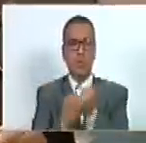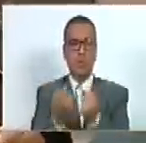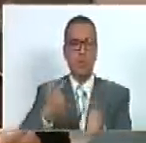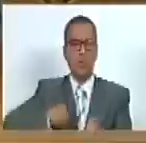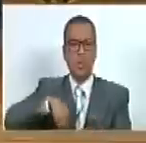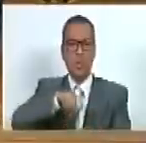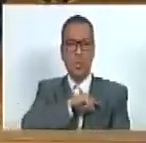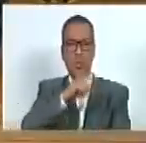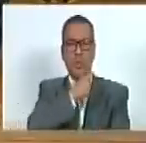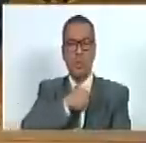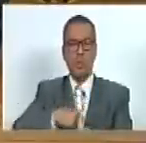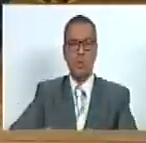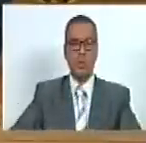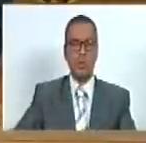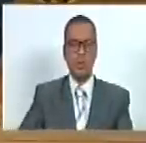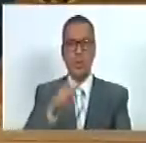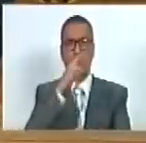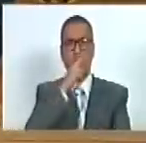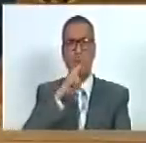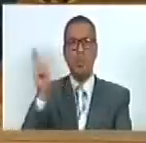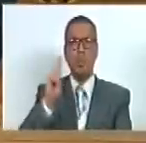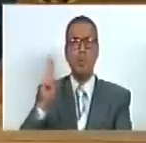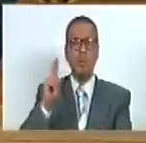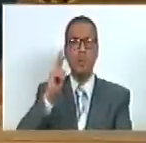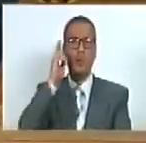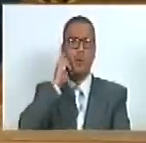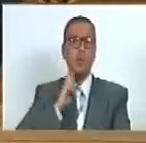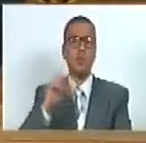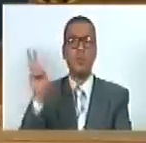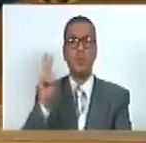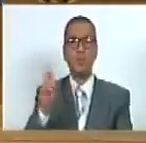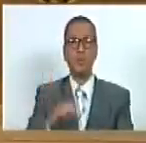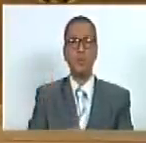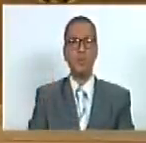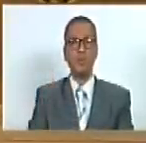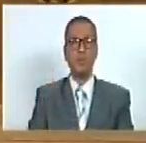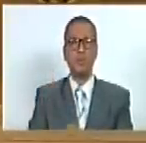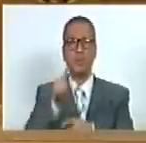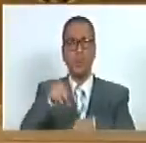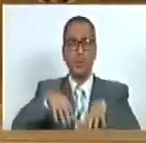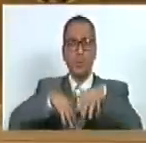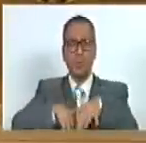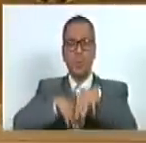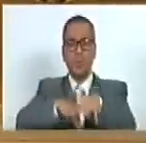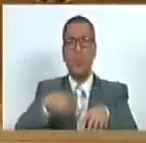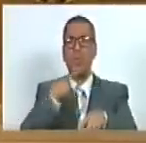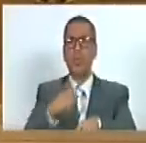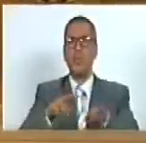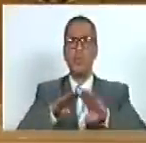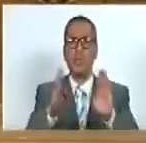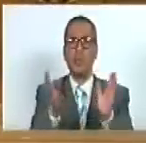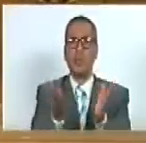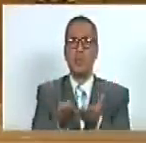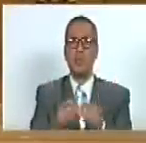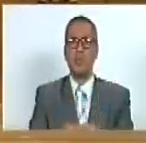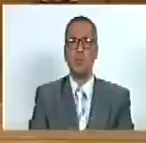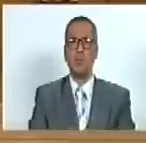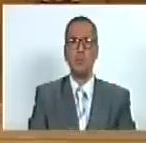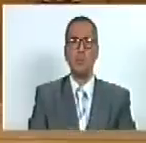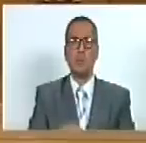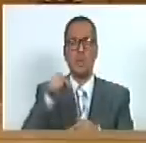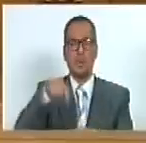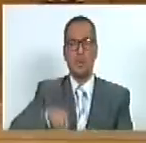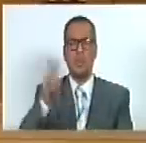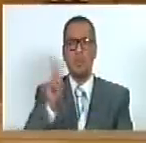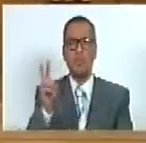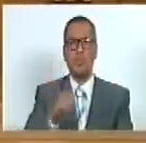nuestro presidente de la República Bolivariana de Venezuela. Y una marcha que le dice al mundo además de que en